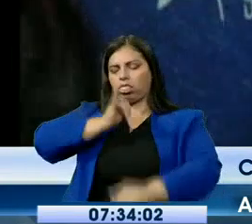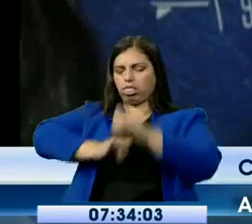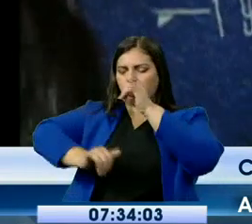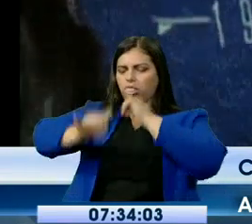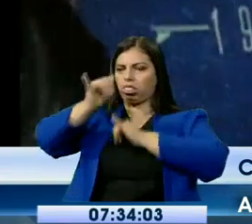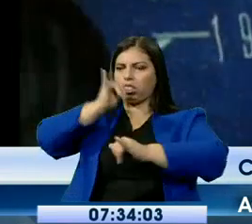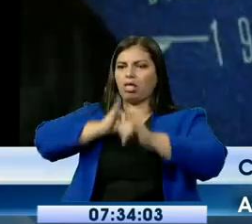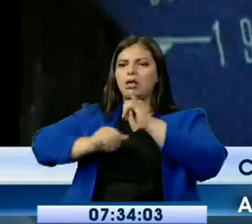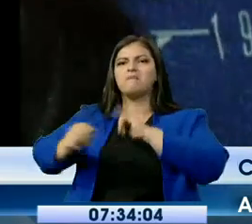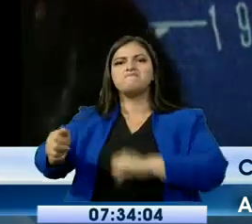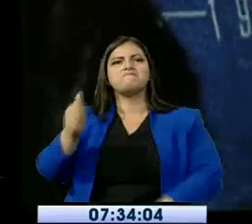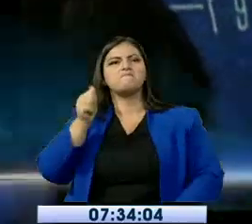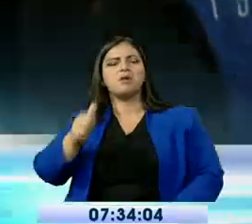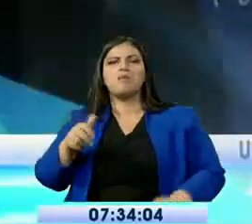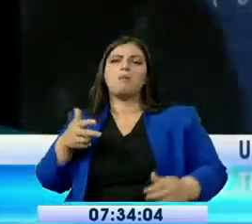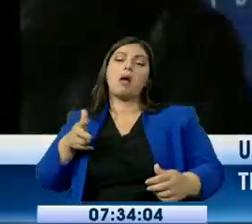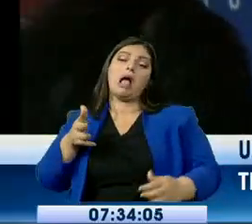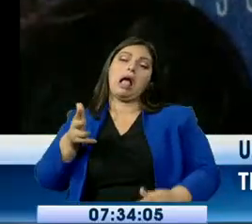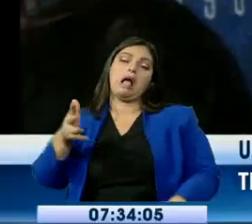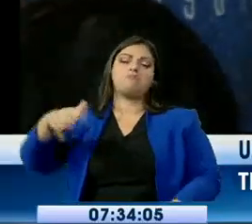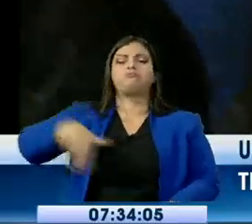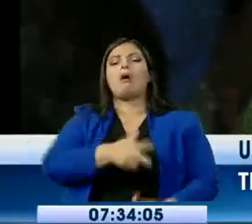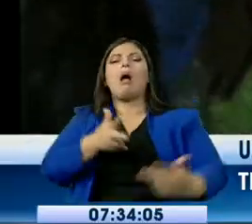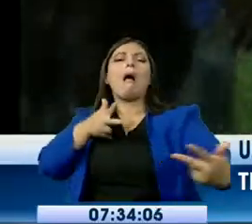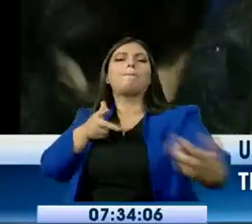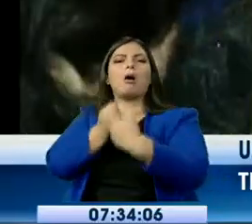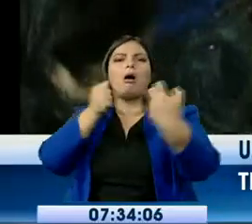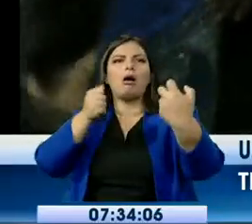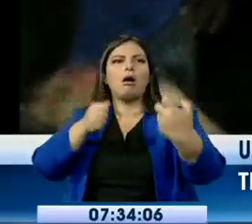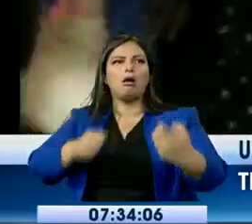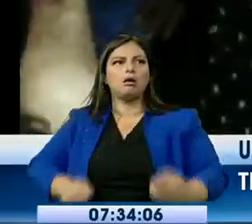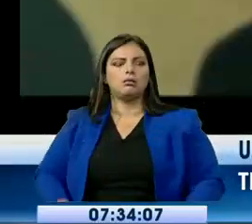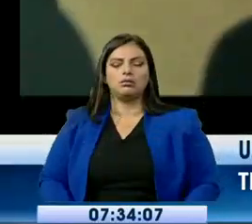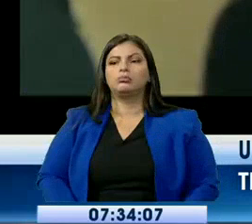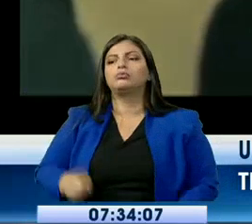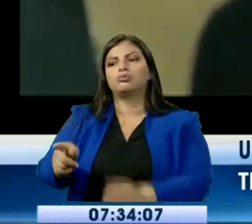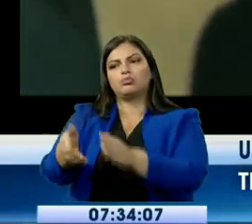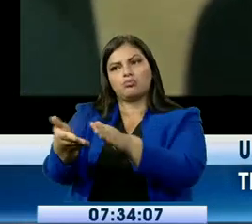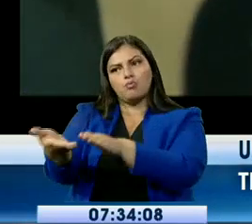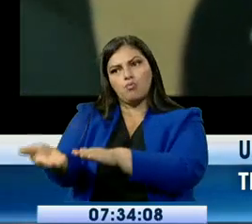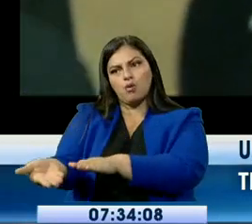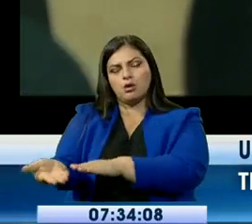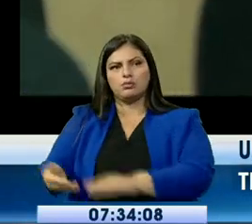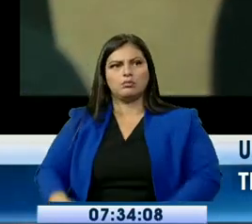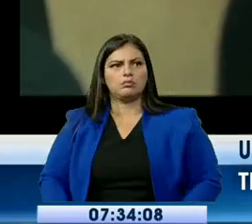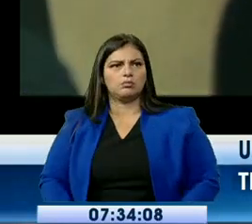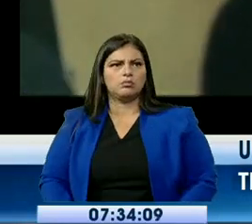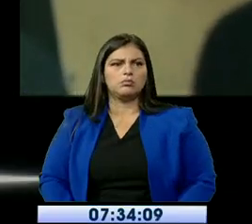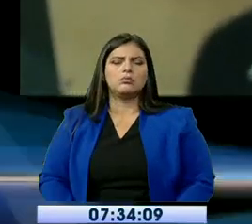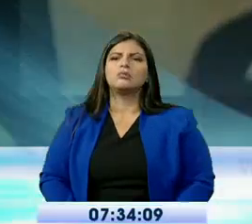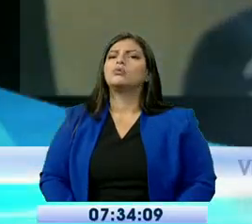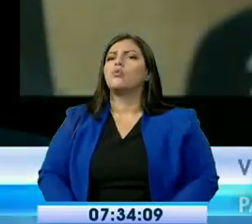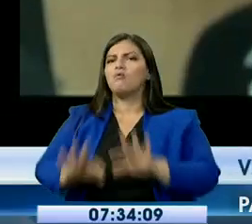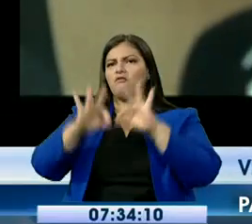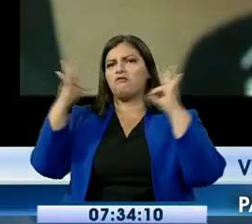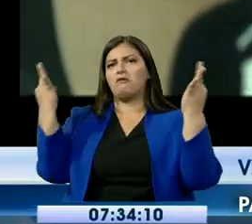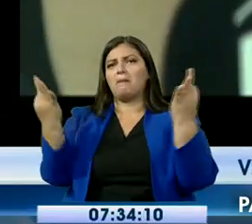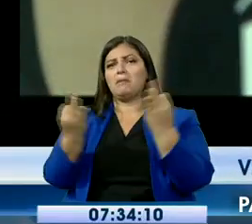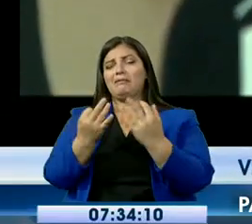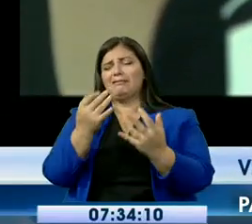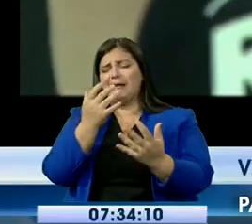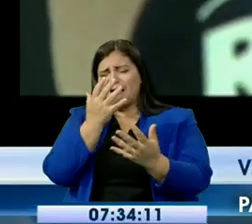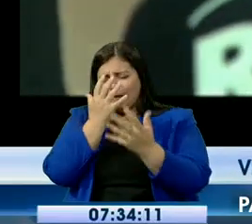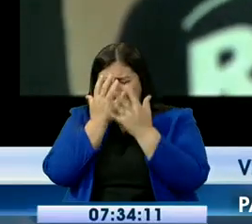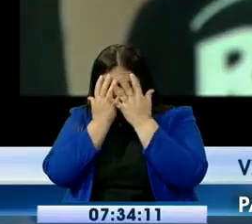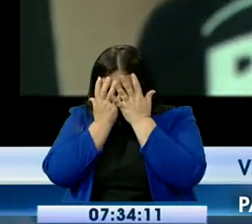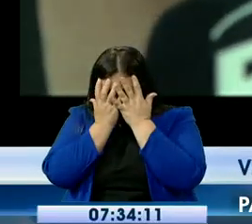al sitio y con profundo dolor reconocieron el cadáver de su pariente. Y siempre iba bien, o sea, a veces cuando ya no podía, no salía así. Nosotros a